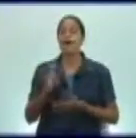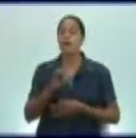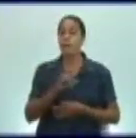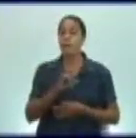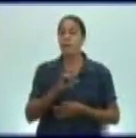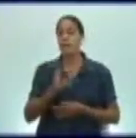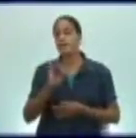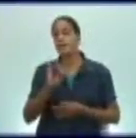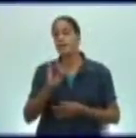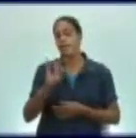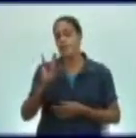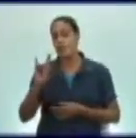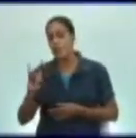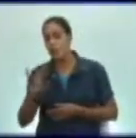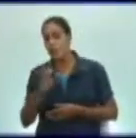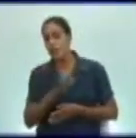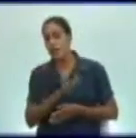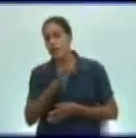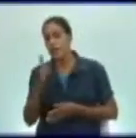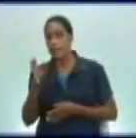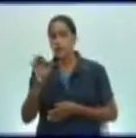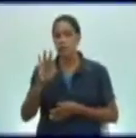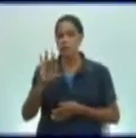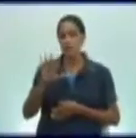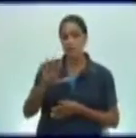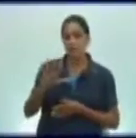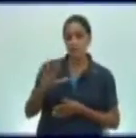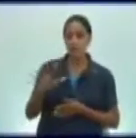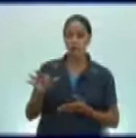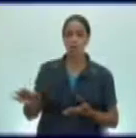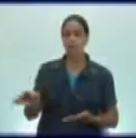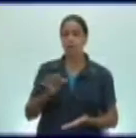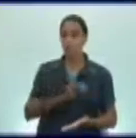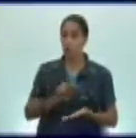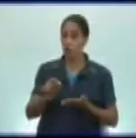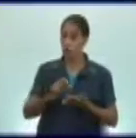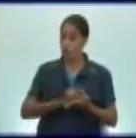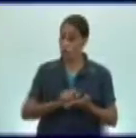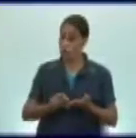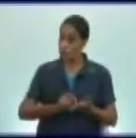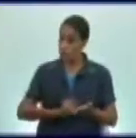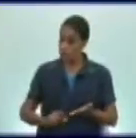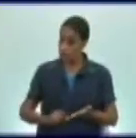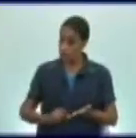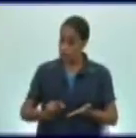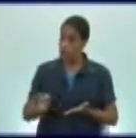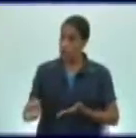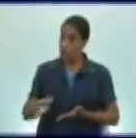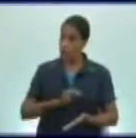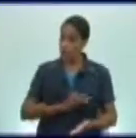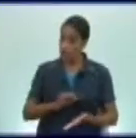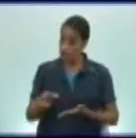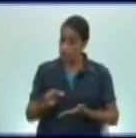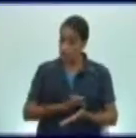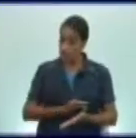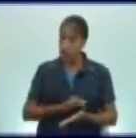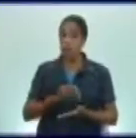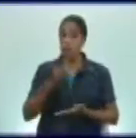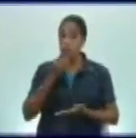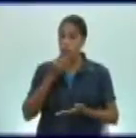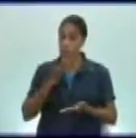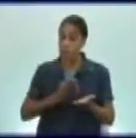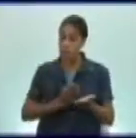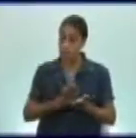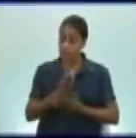la 79 a la 85. Copien ustedes las páginas del libro de texto para seguir